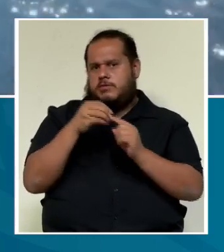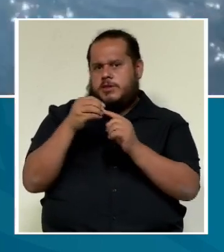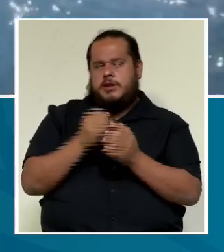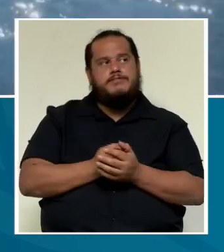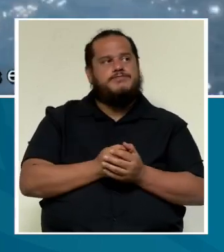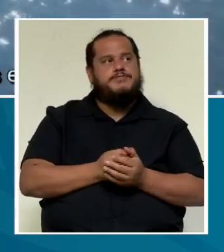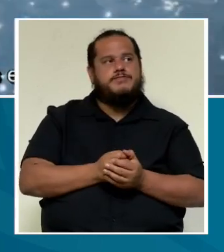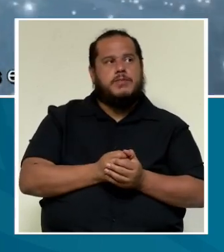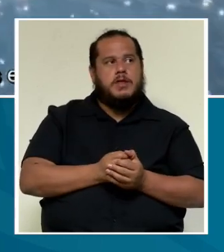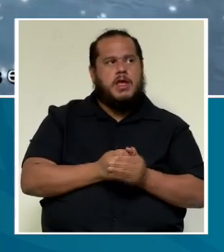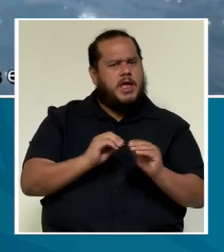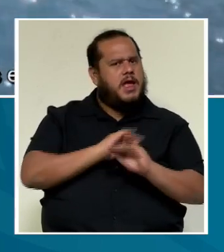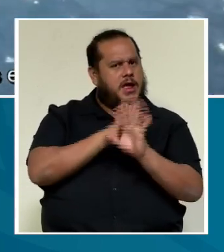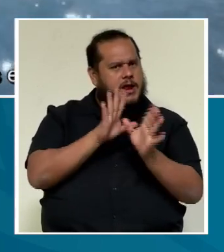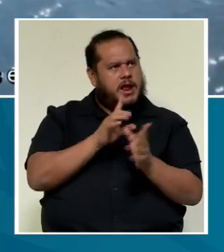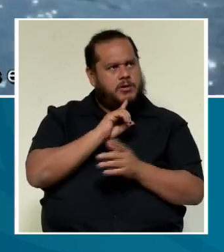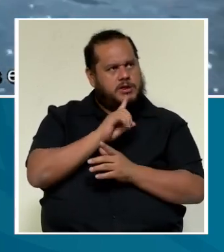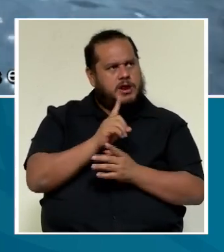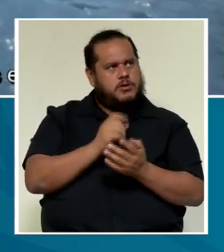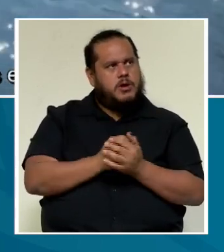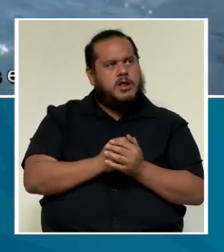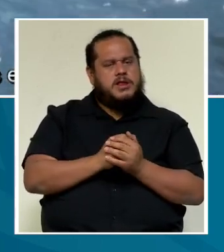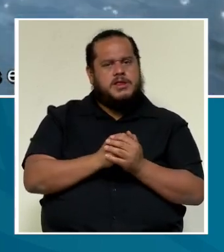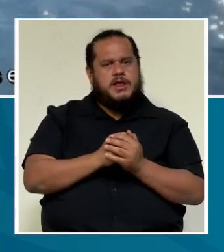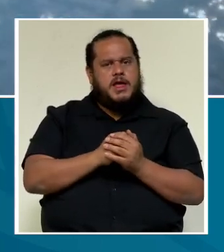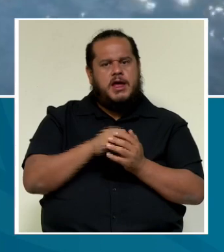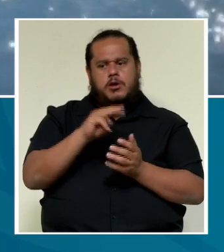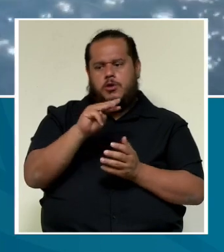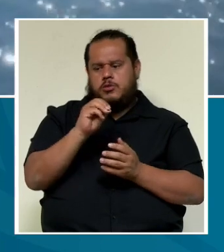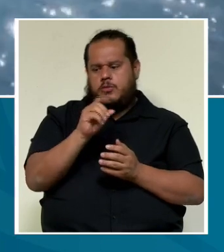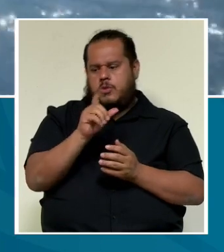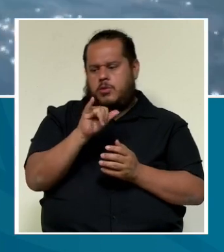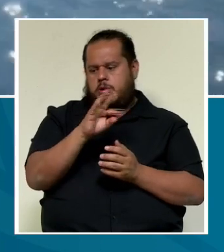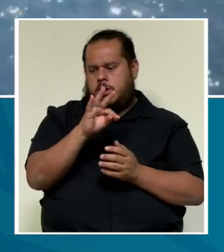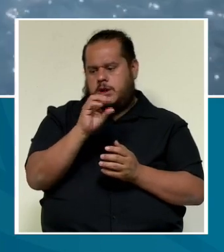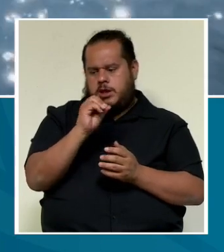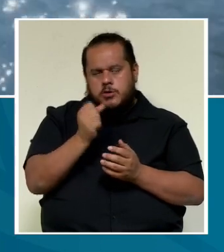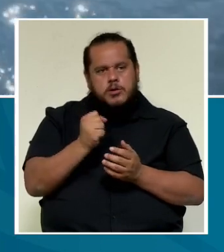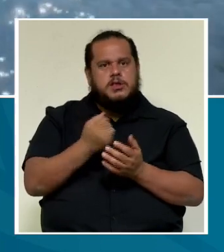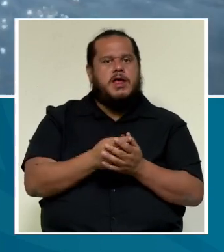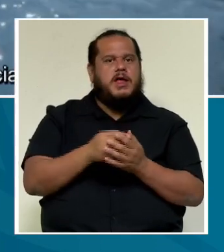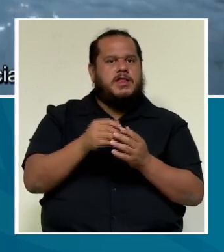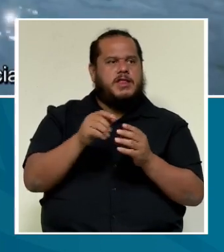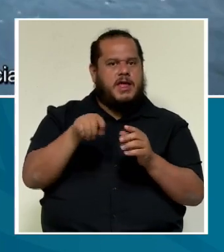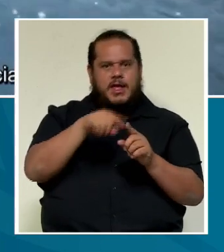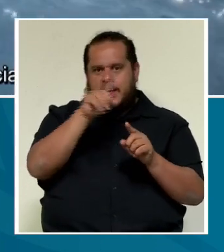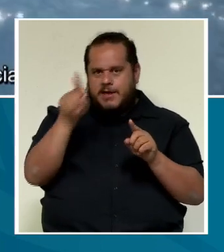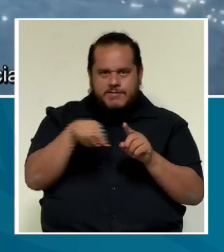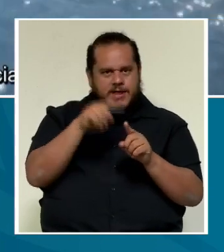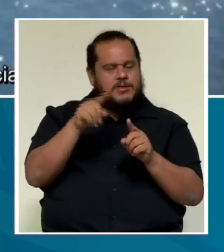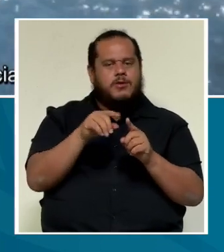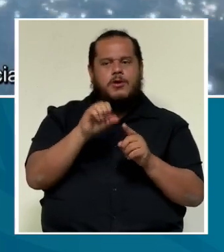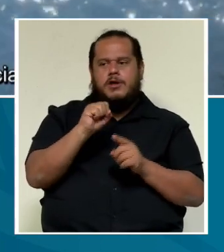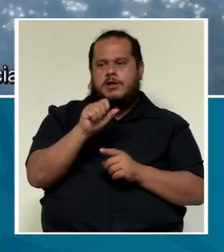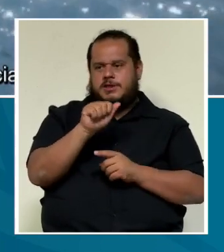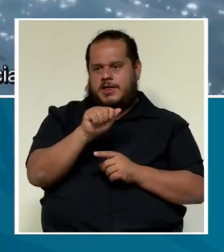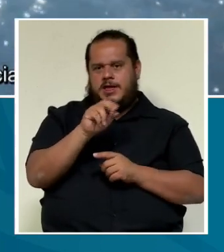Claro, es cierto que desde los molinos de viento de Sancho Panza y Don Quijote se